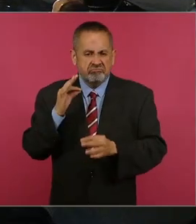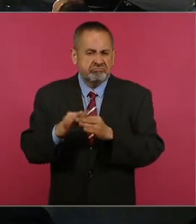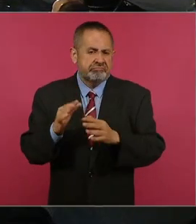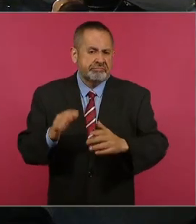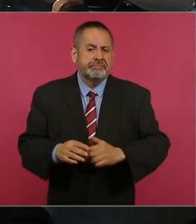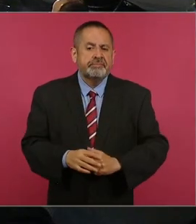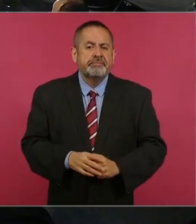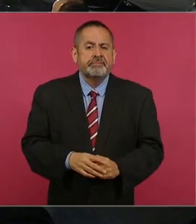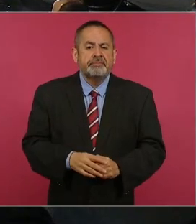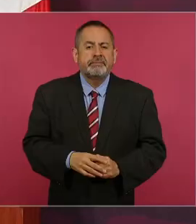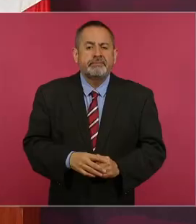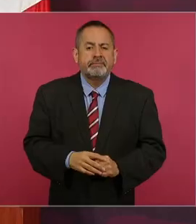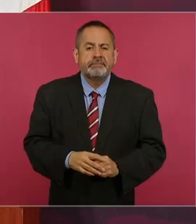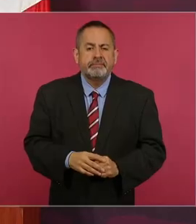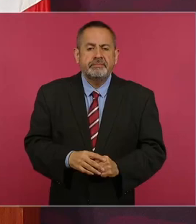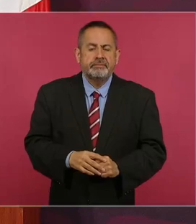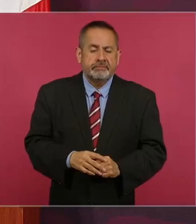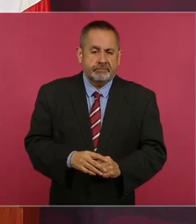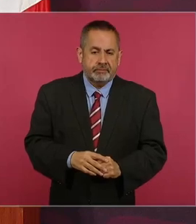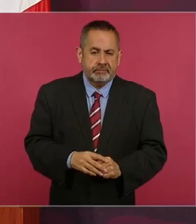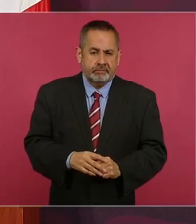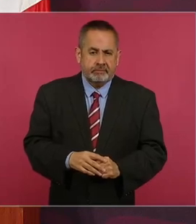y